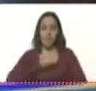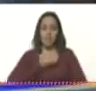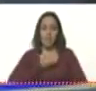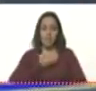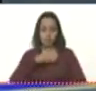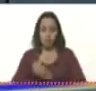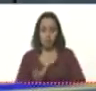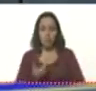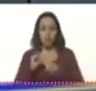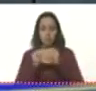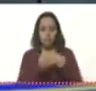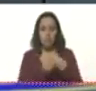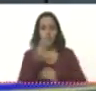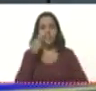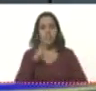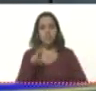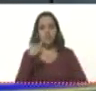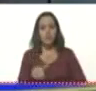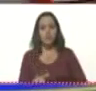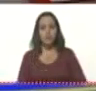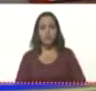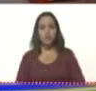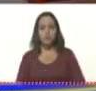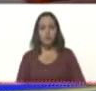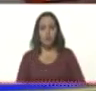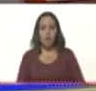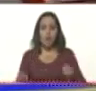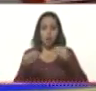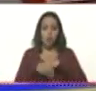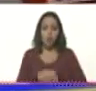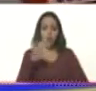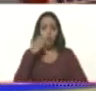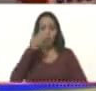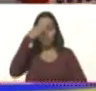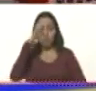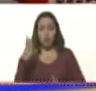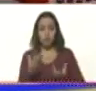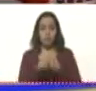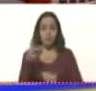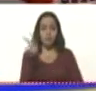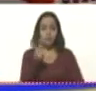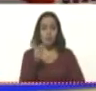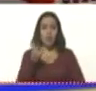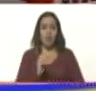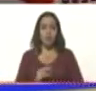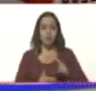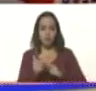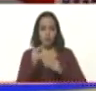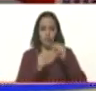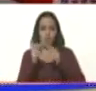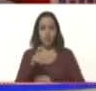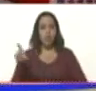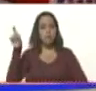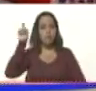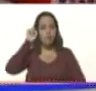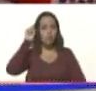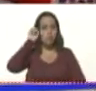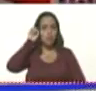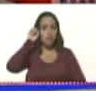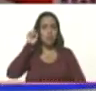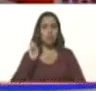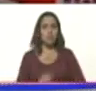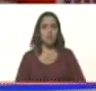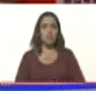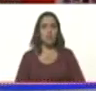en lo que hoy estamos viendo. Un convenio Cuba-Venezuela, donde se están construyendo las prótesis auditivas, o